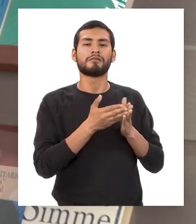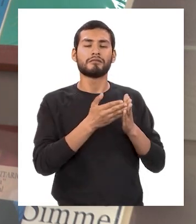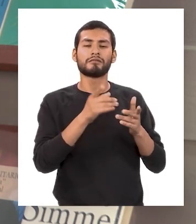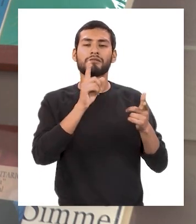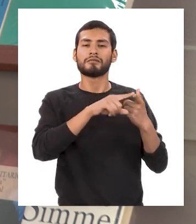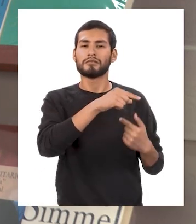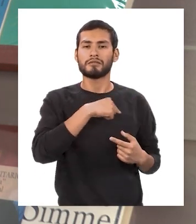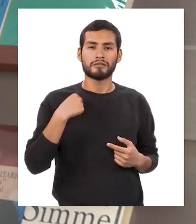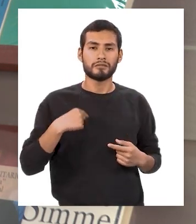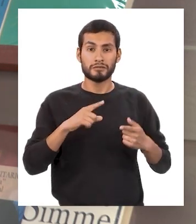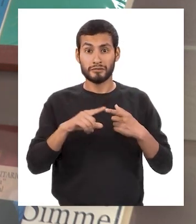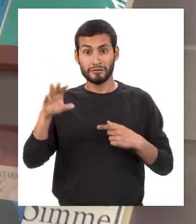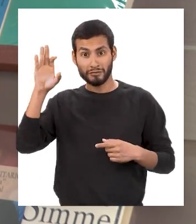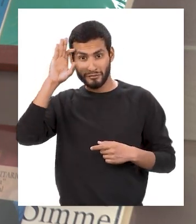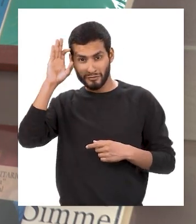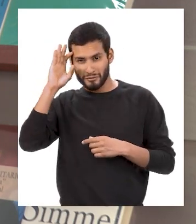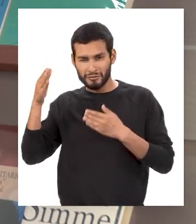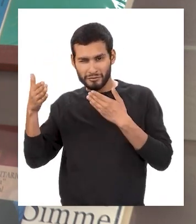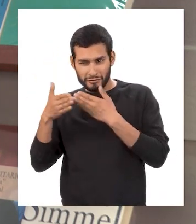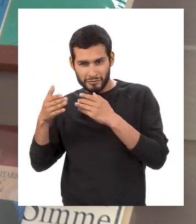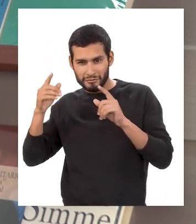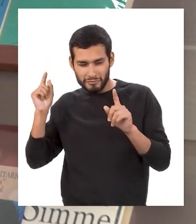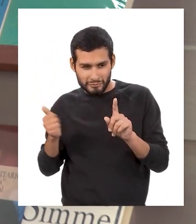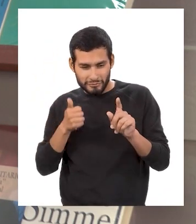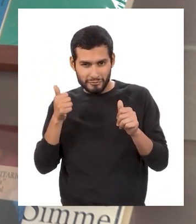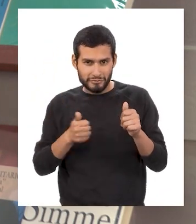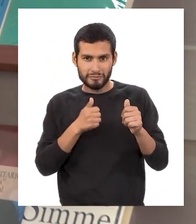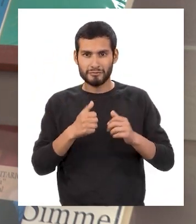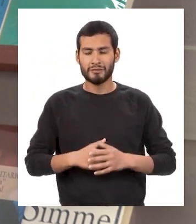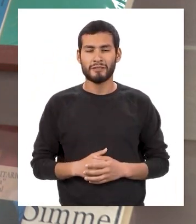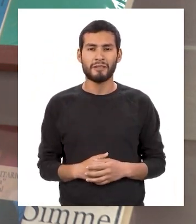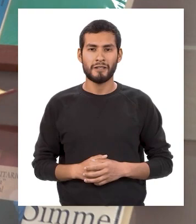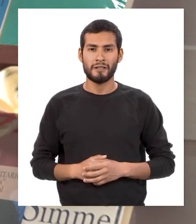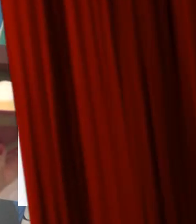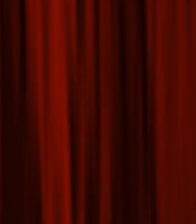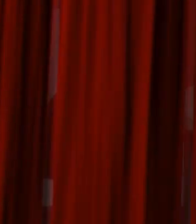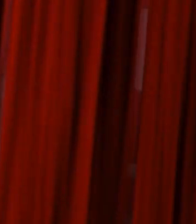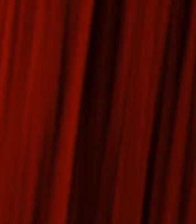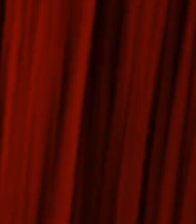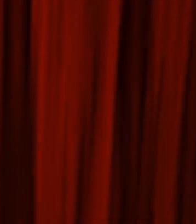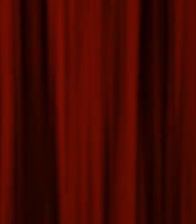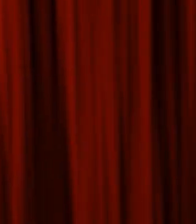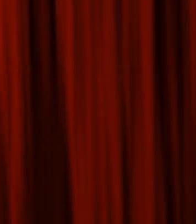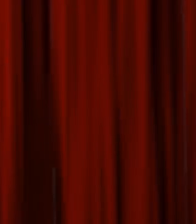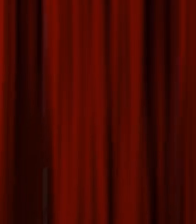camino a Hong Kong, pero Fix estaba muy cerca de ellos.